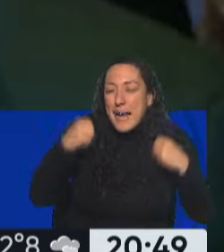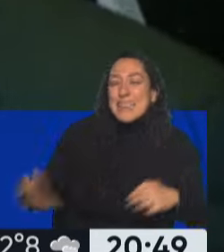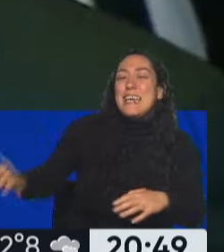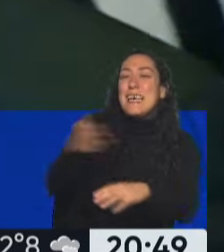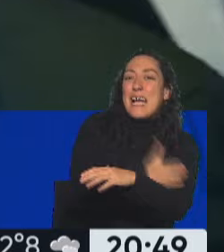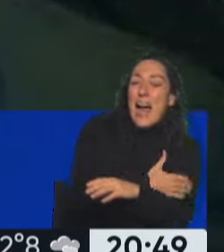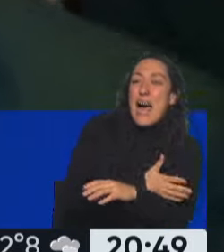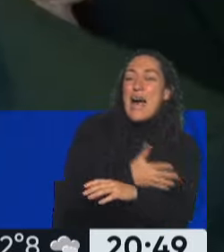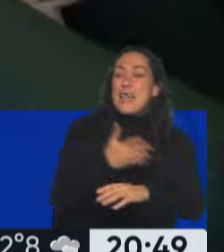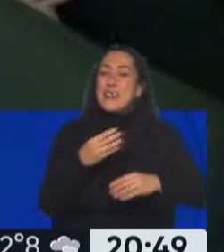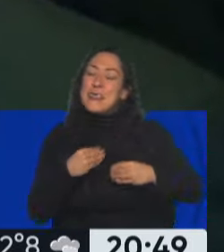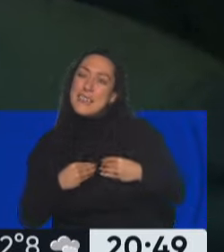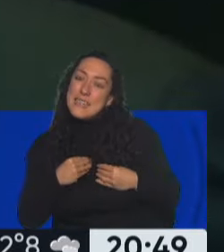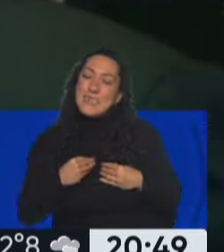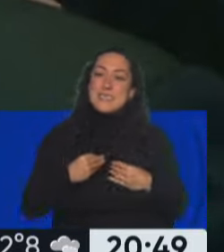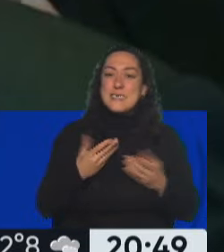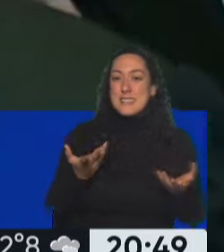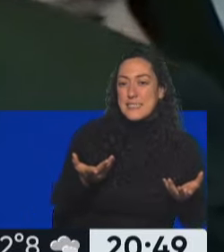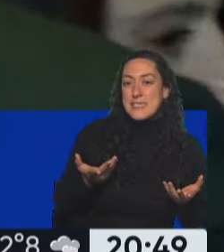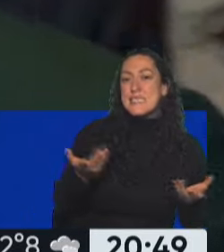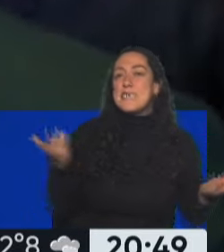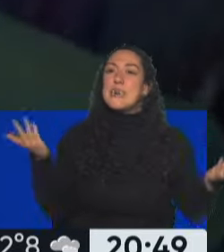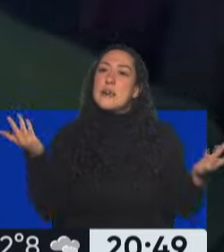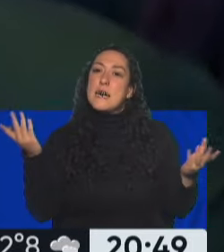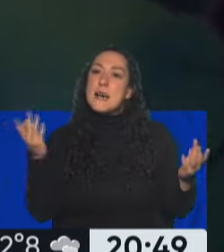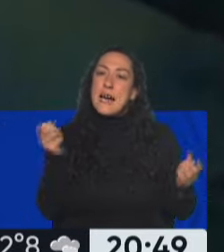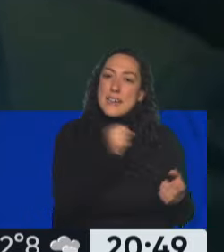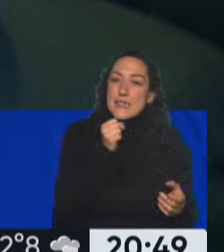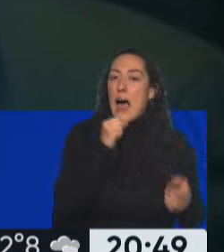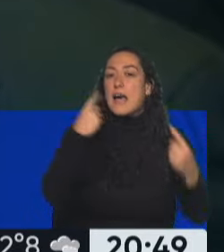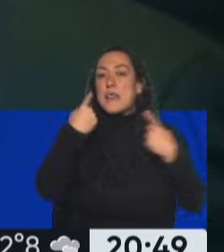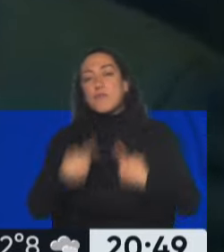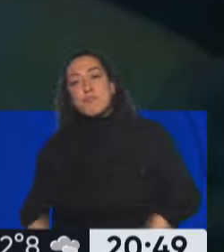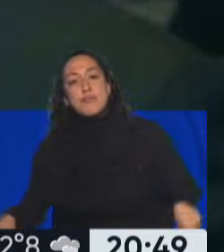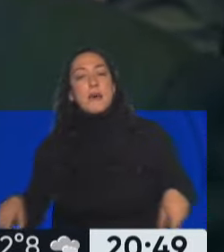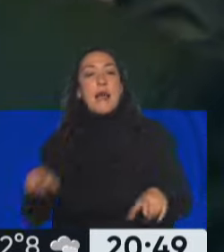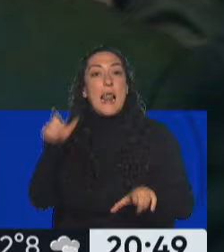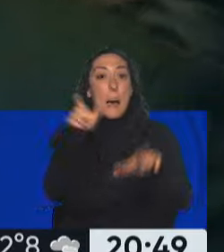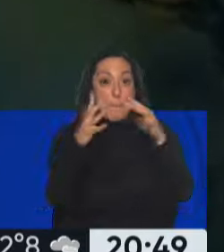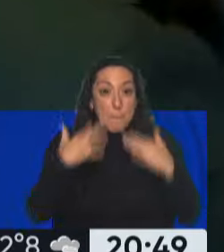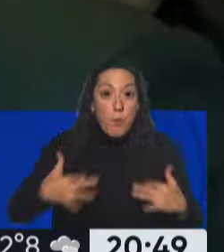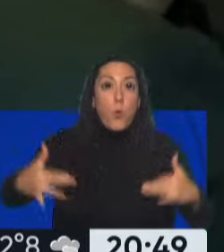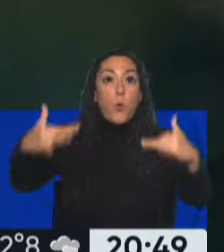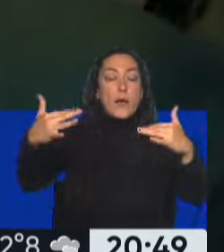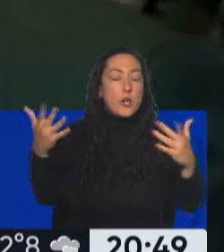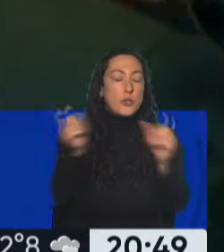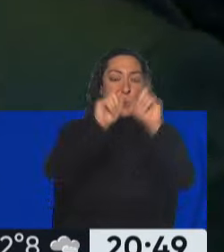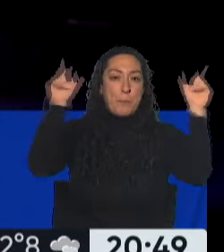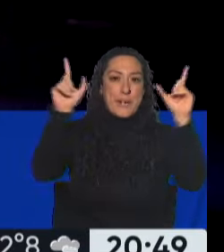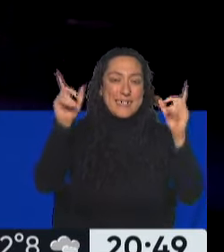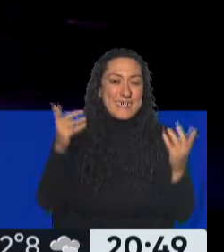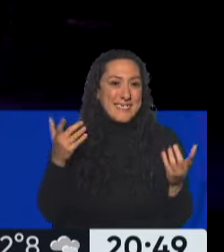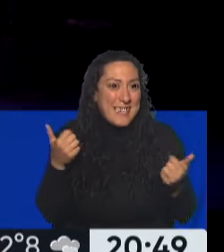algo que se daba en esta relación de este Sinatra con este Gardel. Pero la verdad que la respuesta de la gente nos sorprendió para